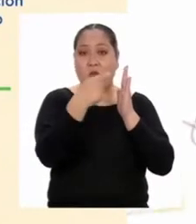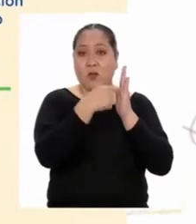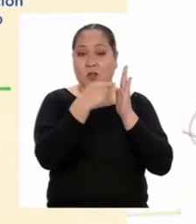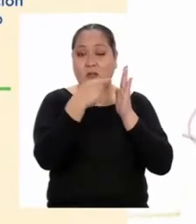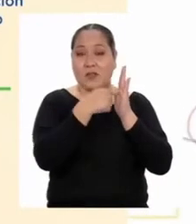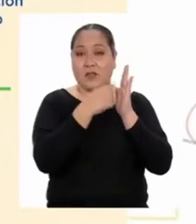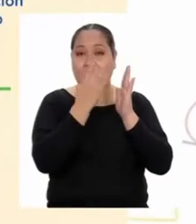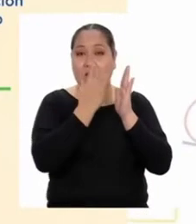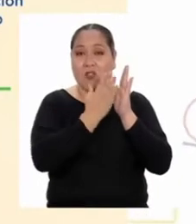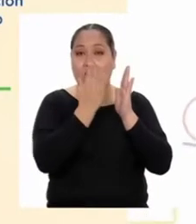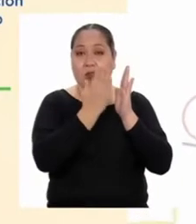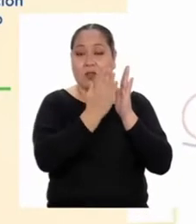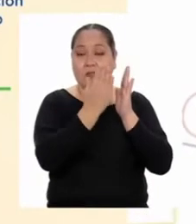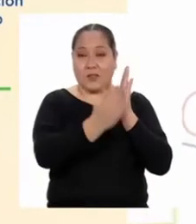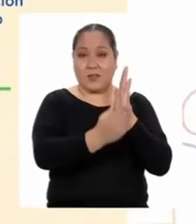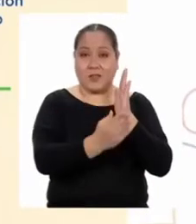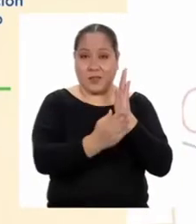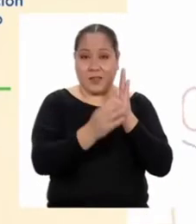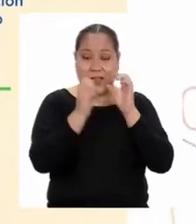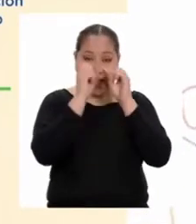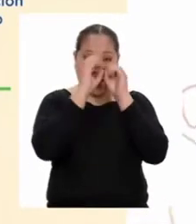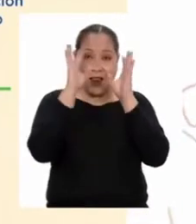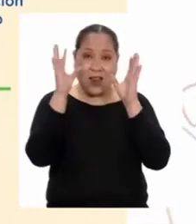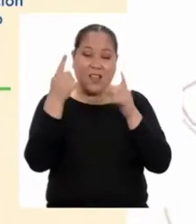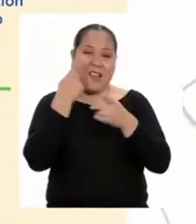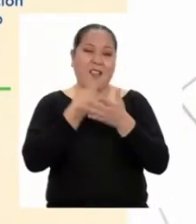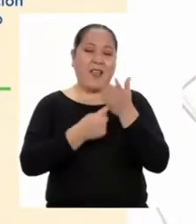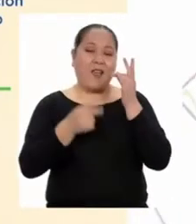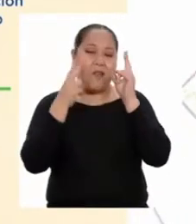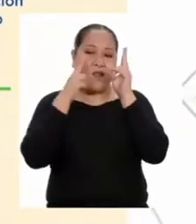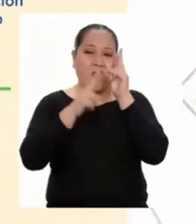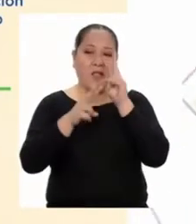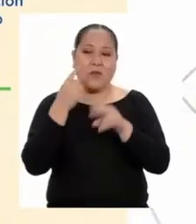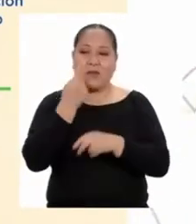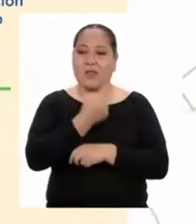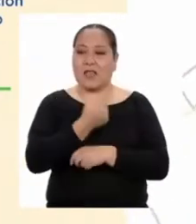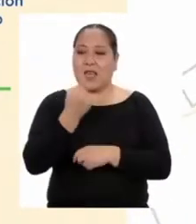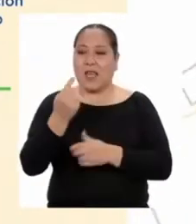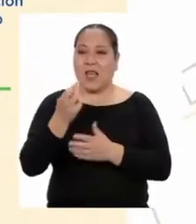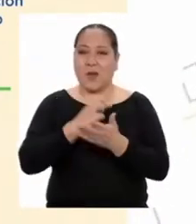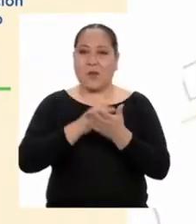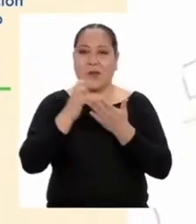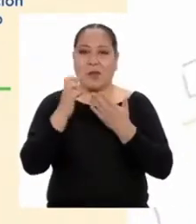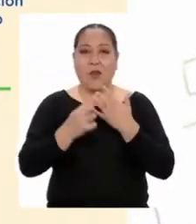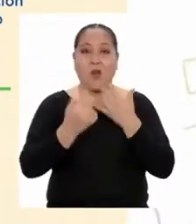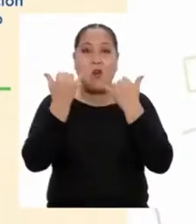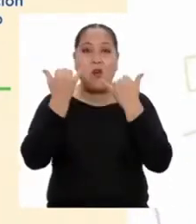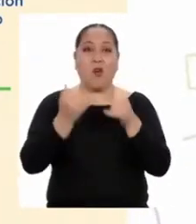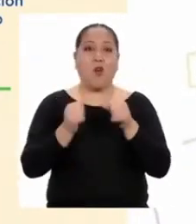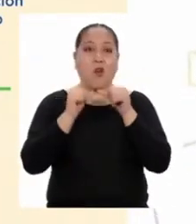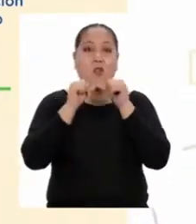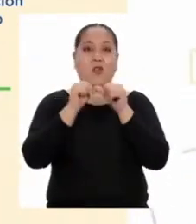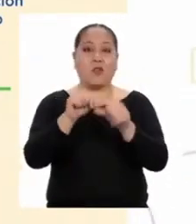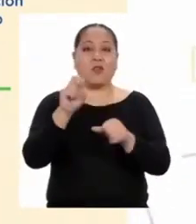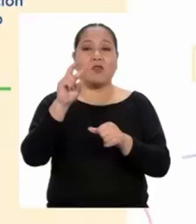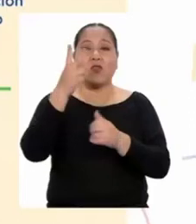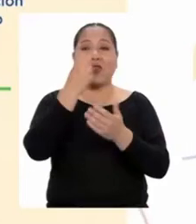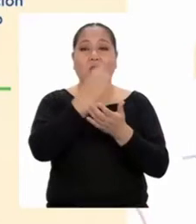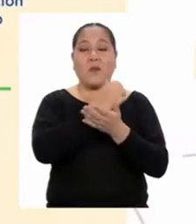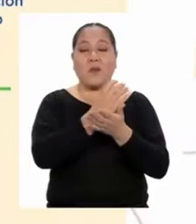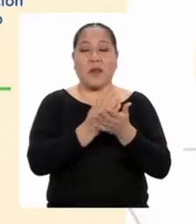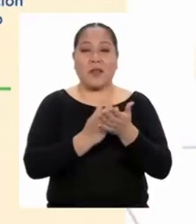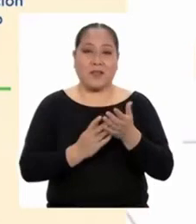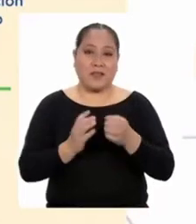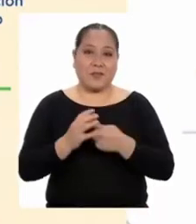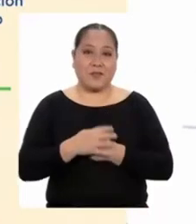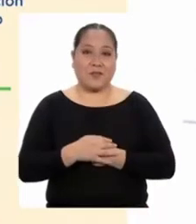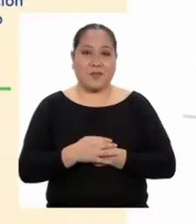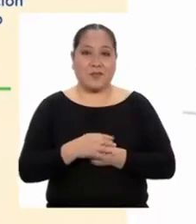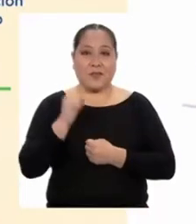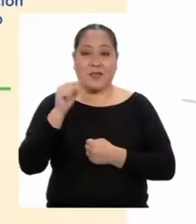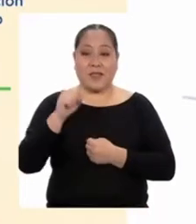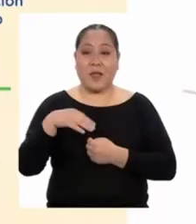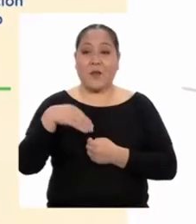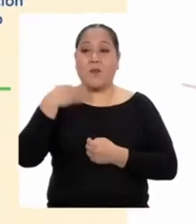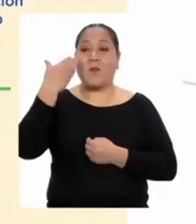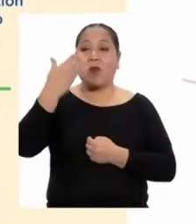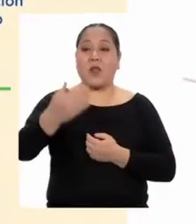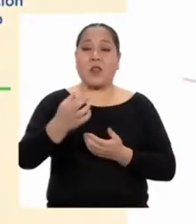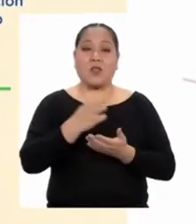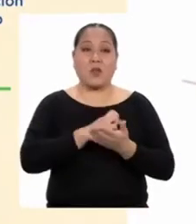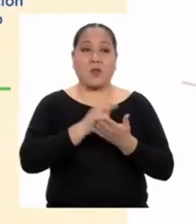claro qué es lo que veremos en cada programa. Hoy vamos a continuar con la segunda parte. En el siguiente